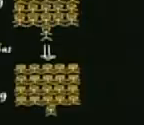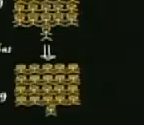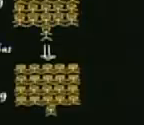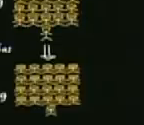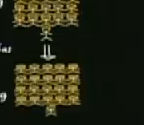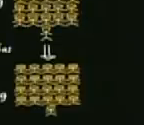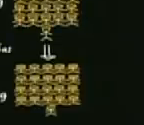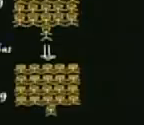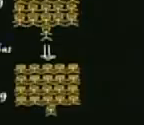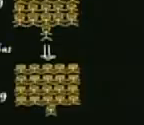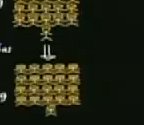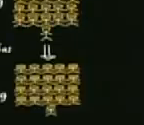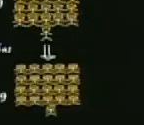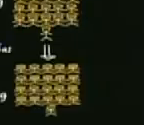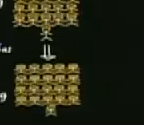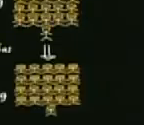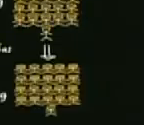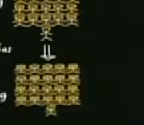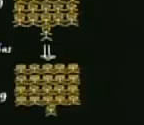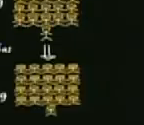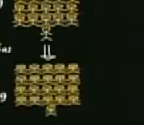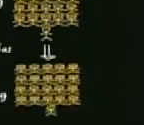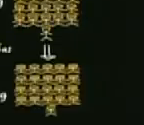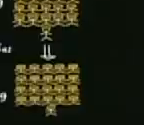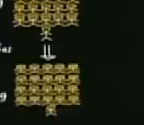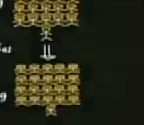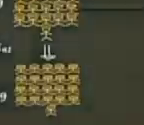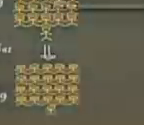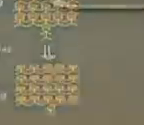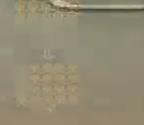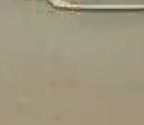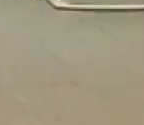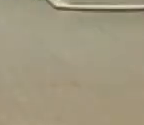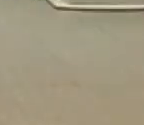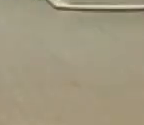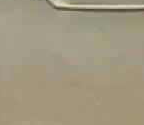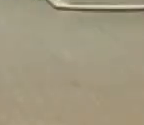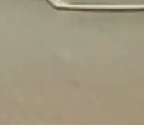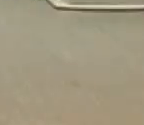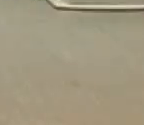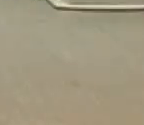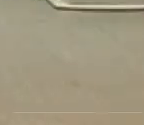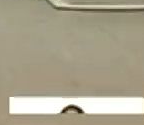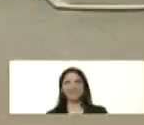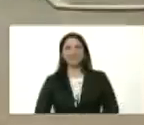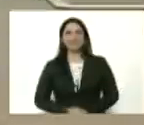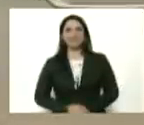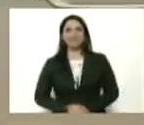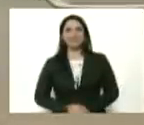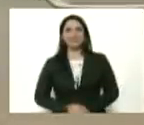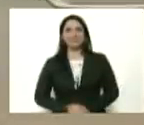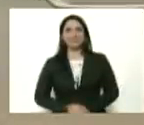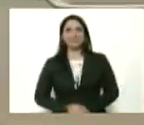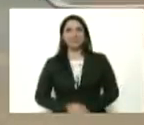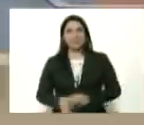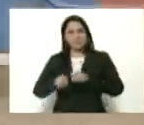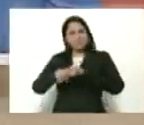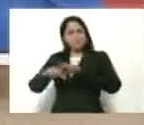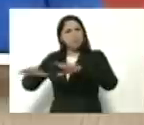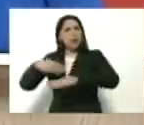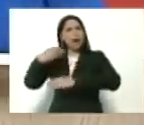el caso a la academia, donde producto del pesquisaje masivo que está haciendo el gobierno